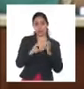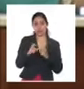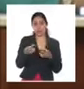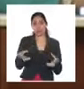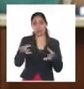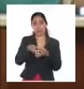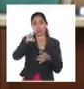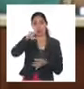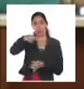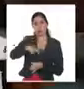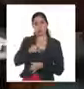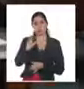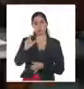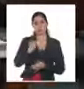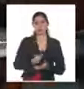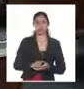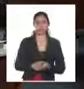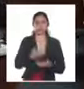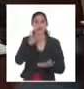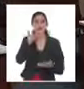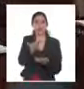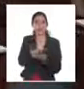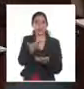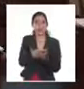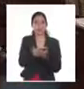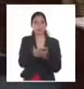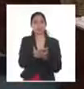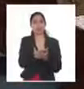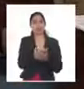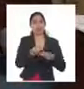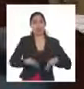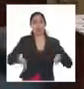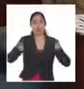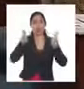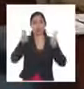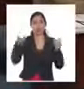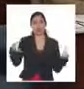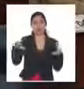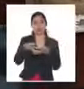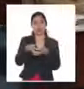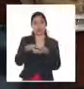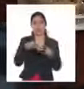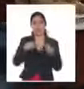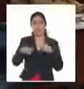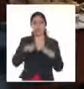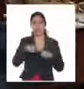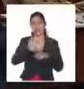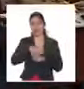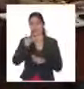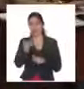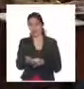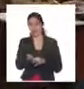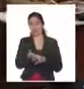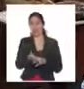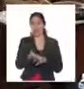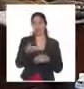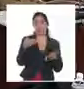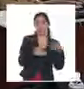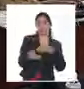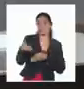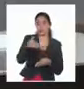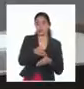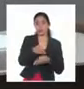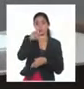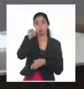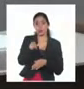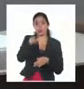Jóvenes Comunistas. La propuesta fue aprobada por unanimidad por el Pleno. Posteriormente, los asistentes examinaron la marcha del